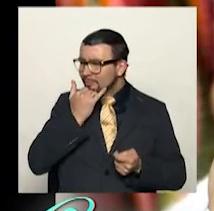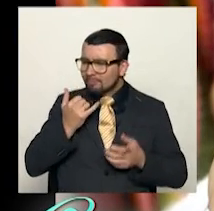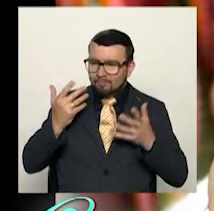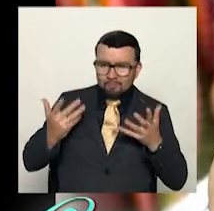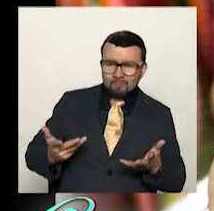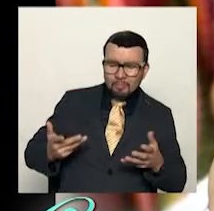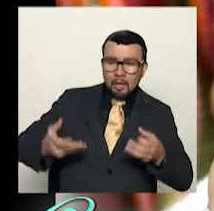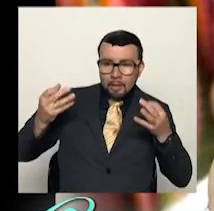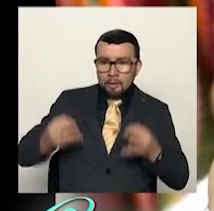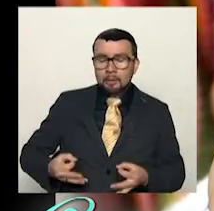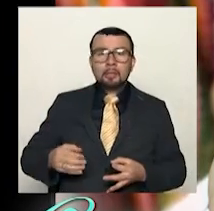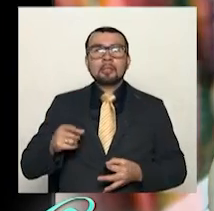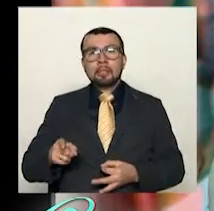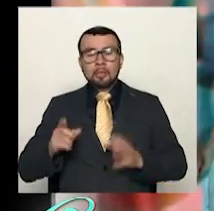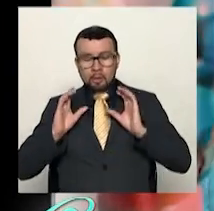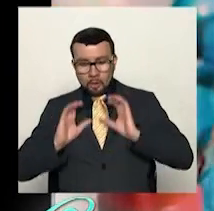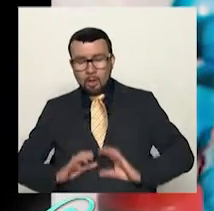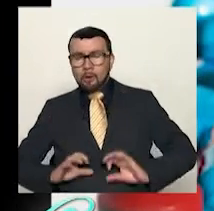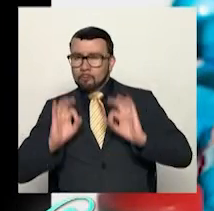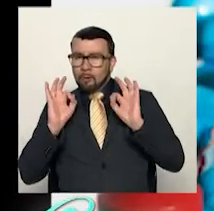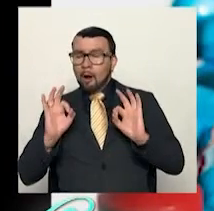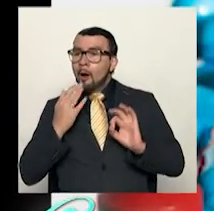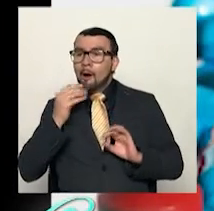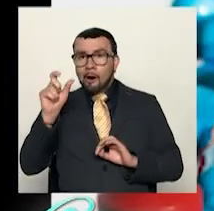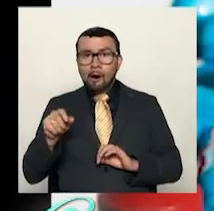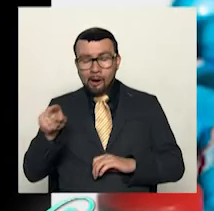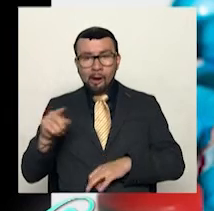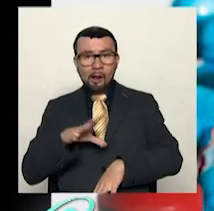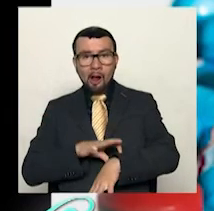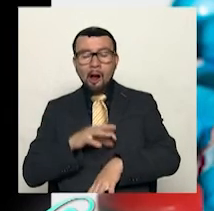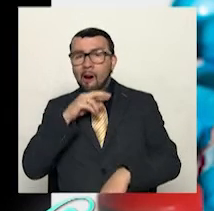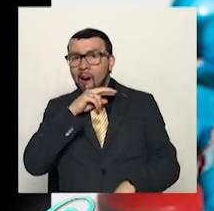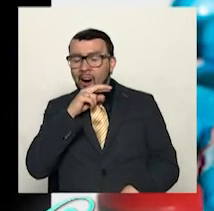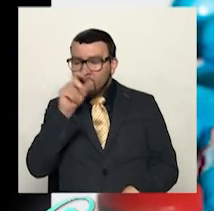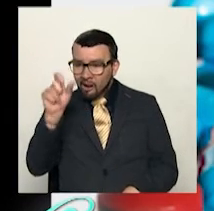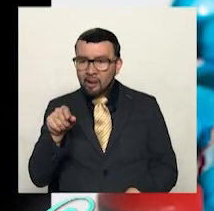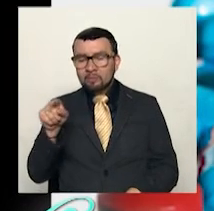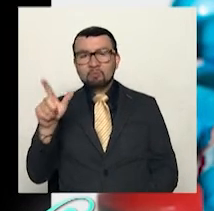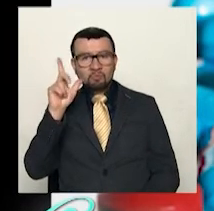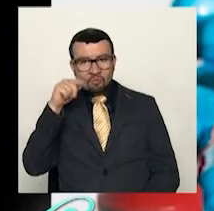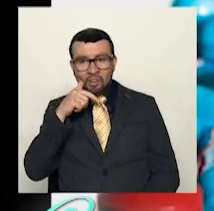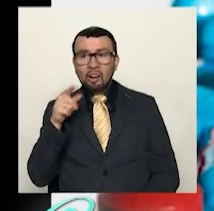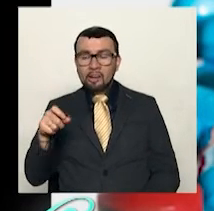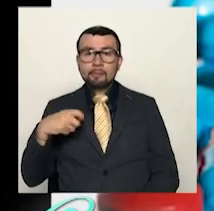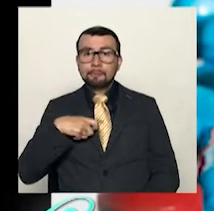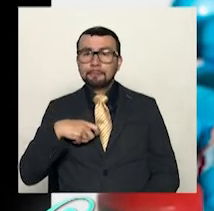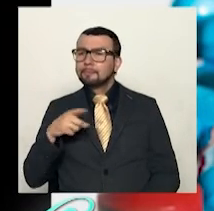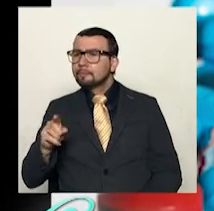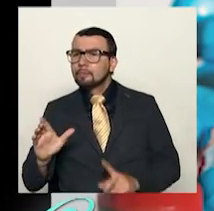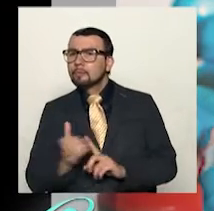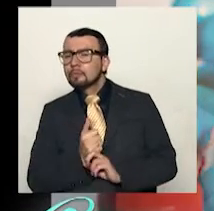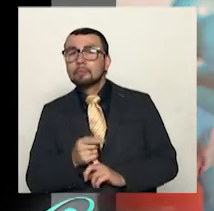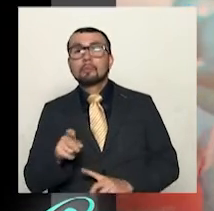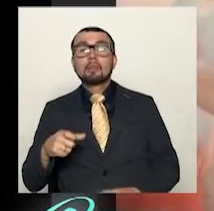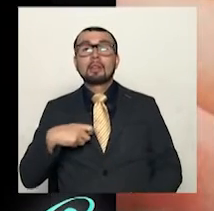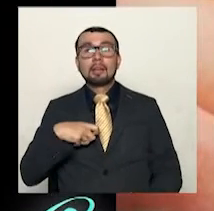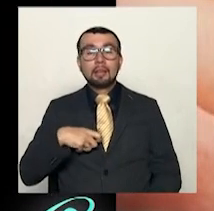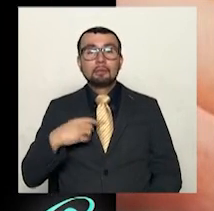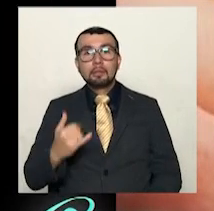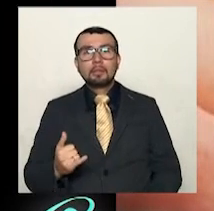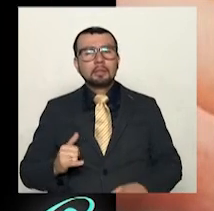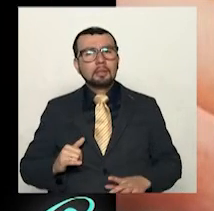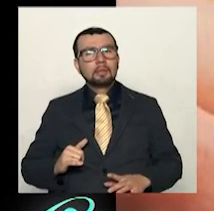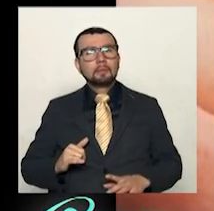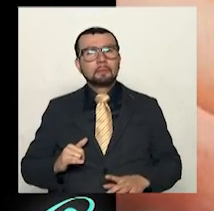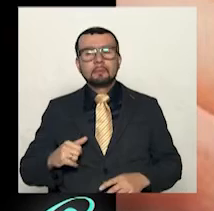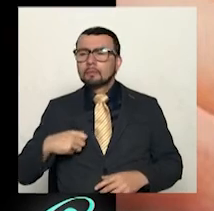un adecuado examen físico. Hoy vemos con el doctor Rojas un caso muy triste de un paciente que tenía un cáncer en el recto. Y